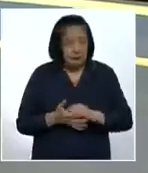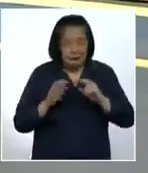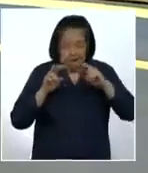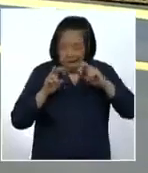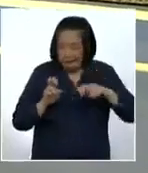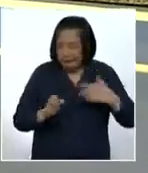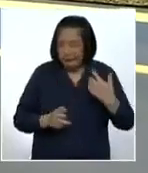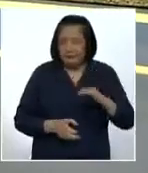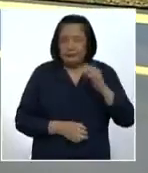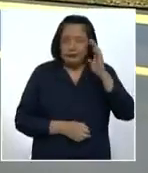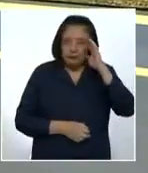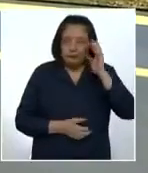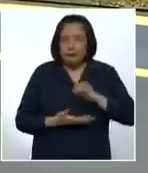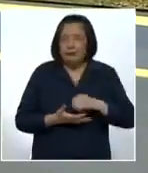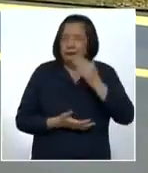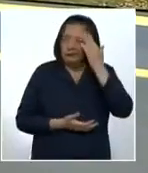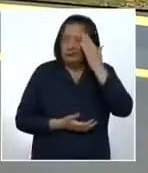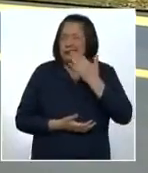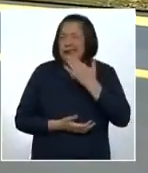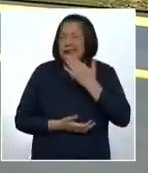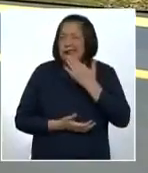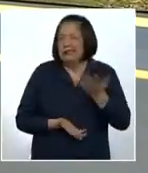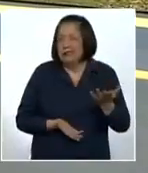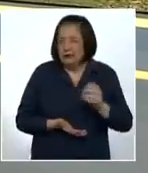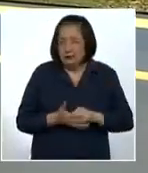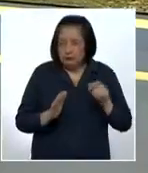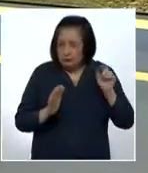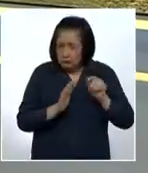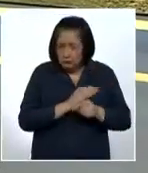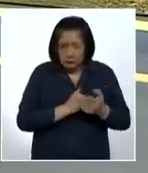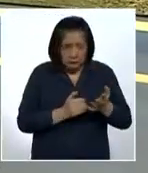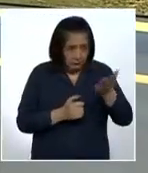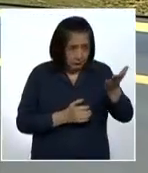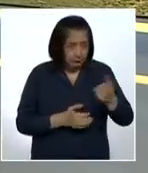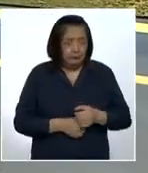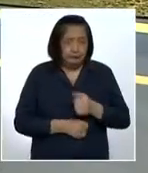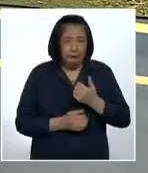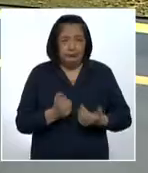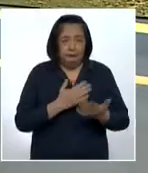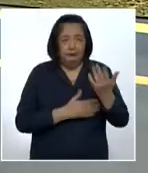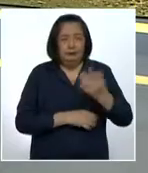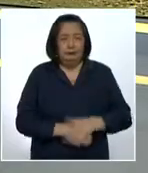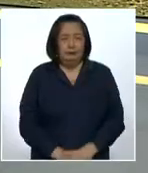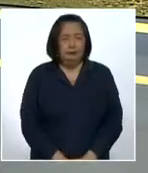¿Qué hace la policía para determinar a los responsables de este caso? ¿Verdad, Mariel? Adelante, muy buenos días.